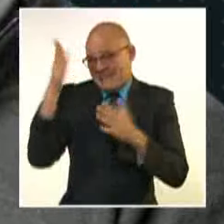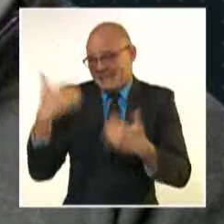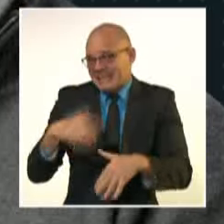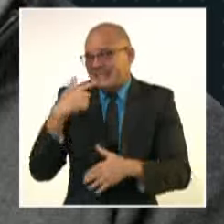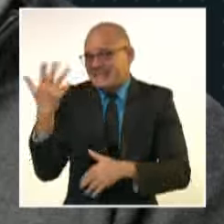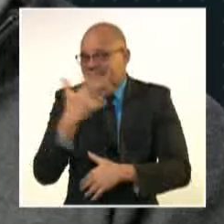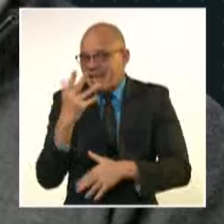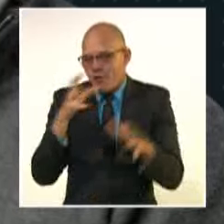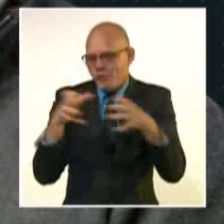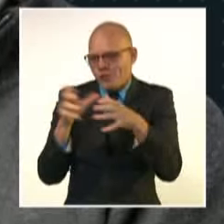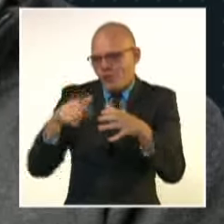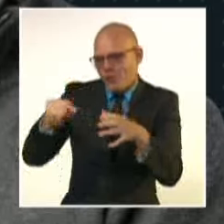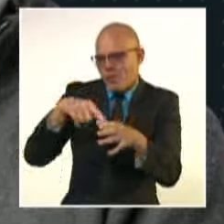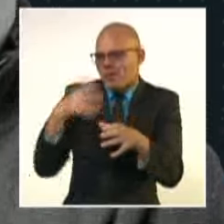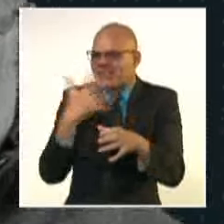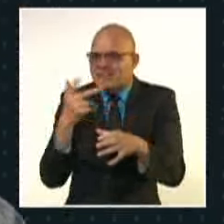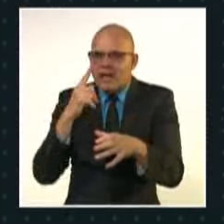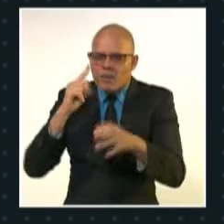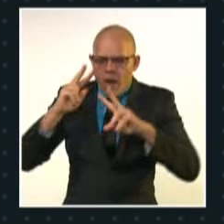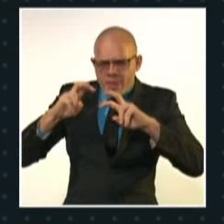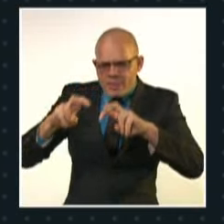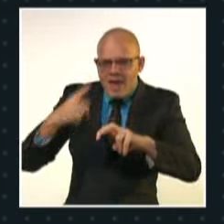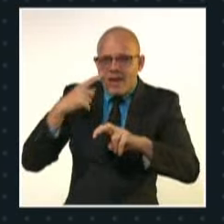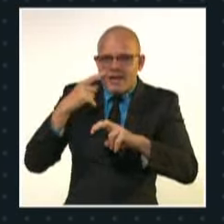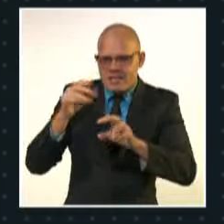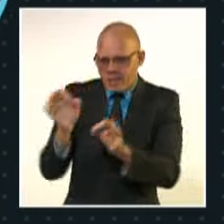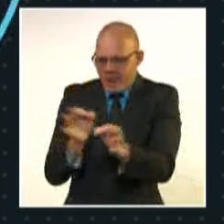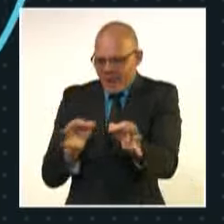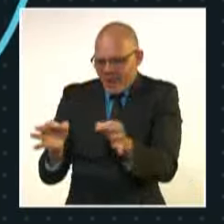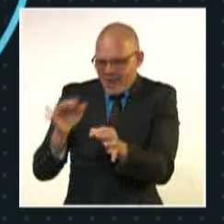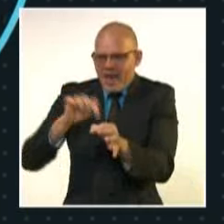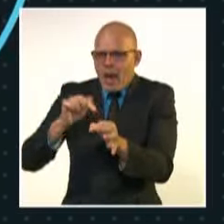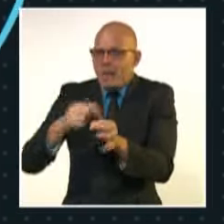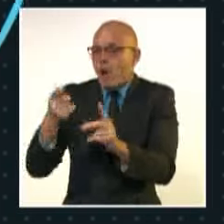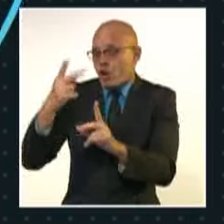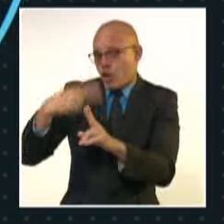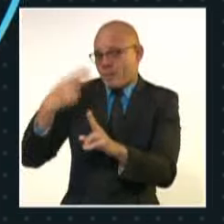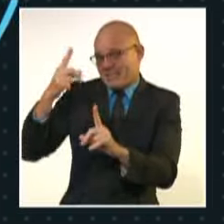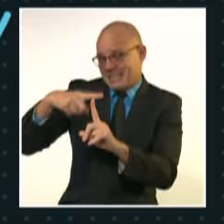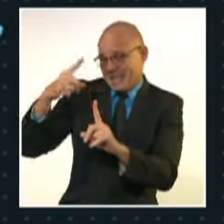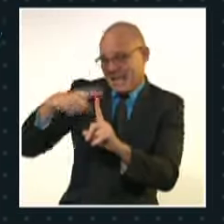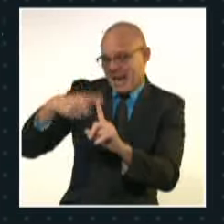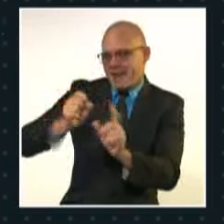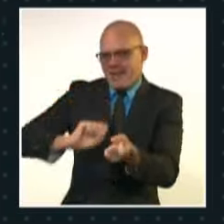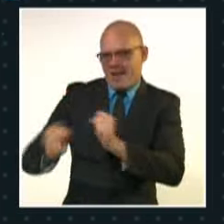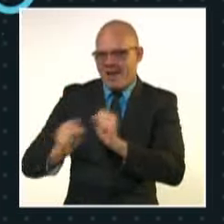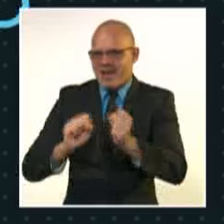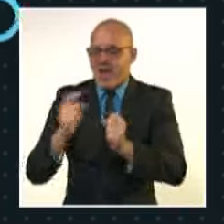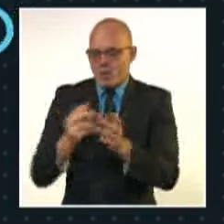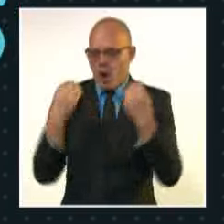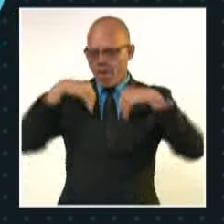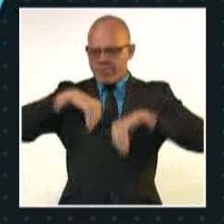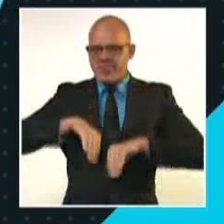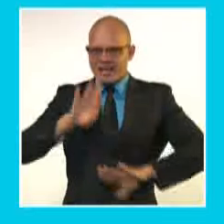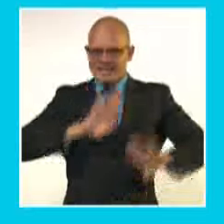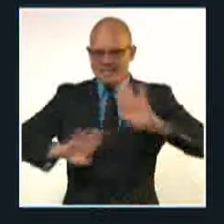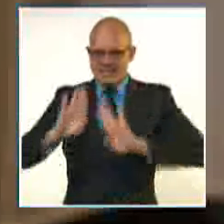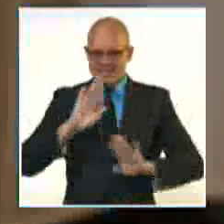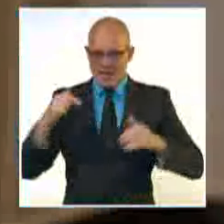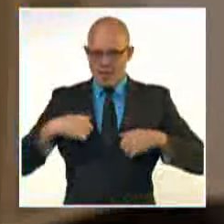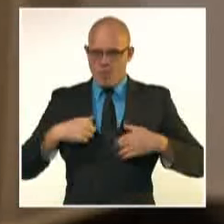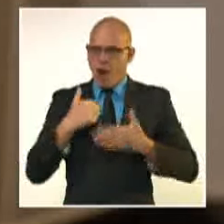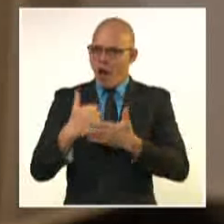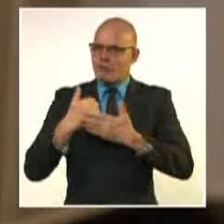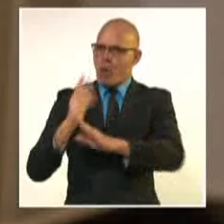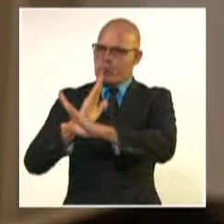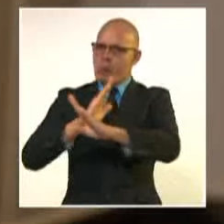equipo de científicos que identificó a las células T reguladoras, o sea, una especie de guardias de seguridad del sistema inmunológico.